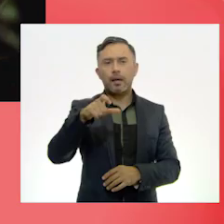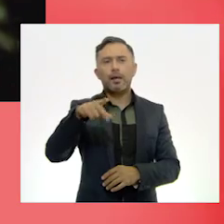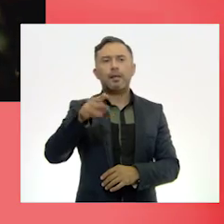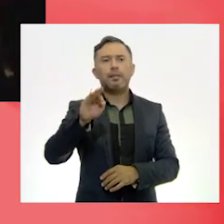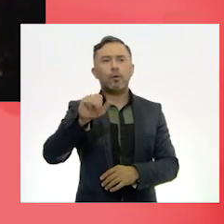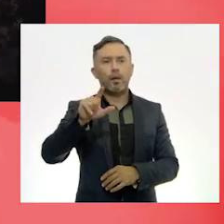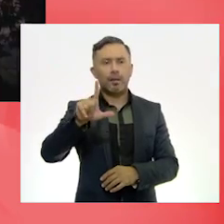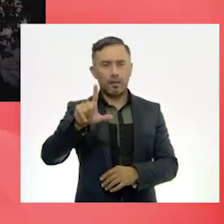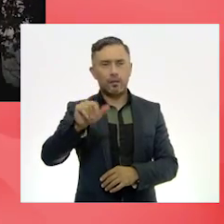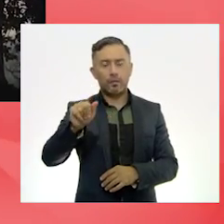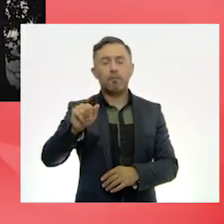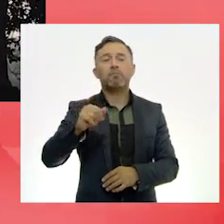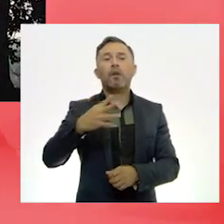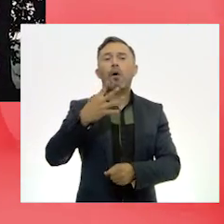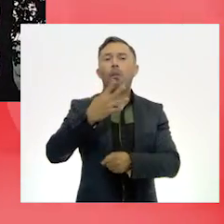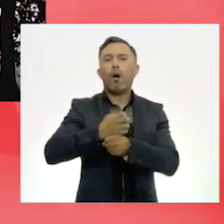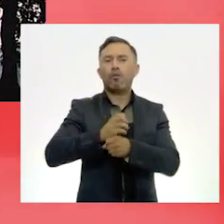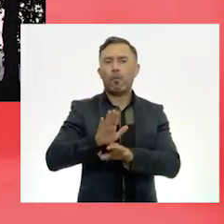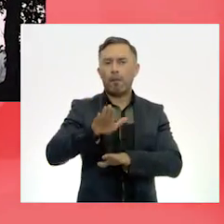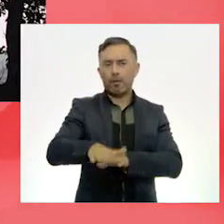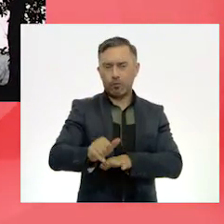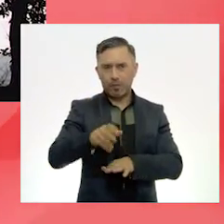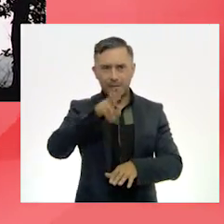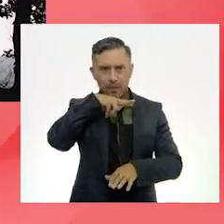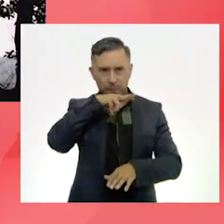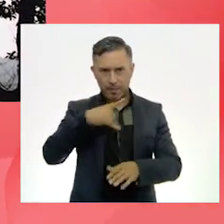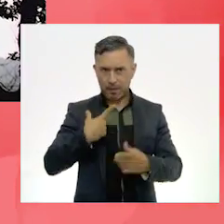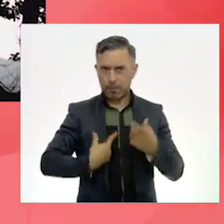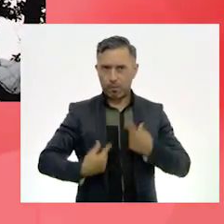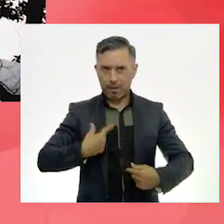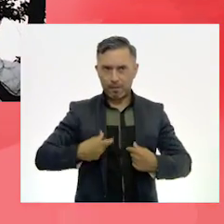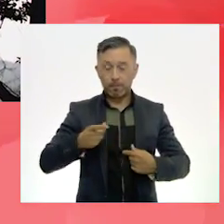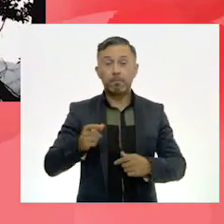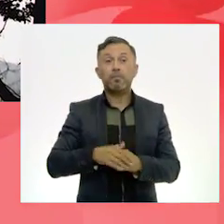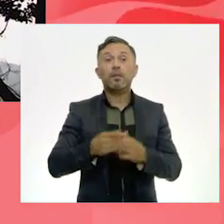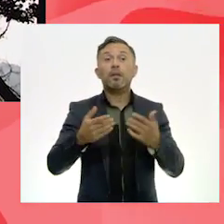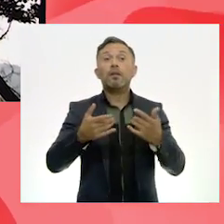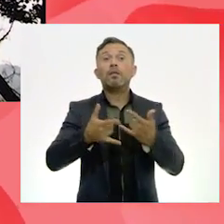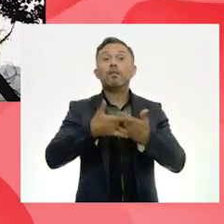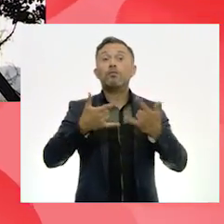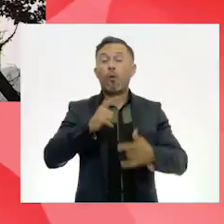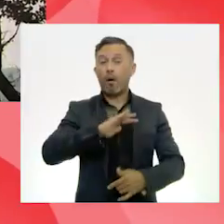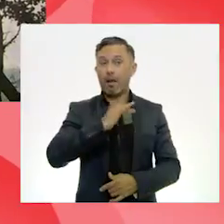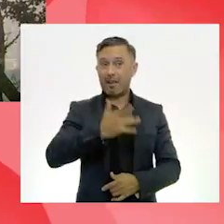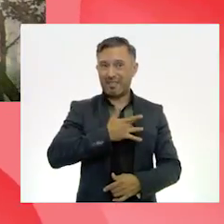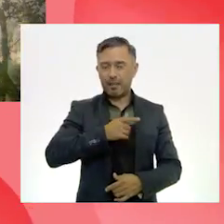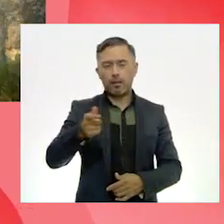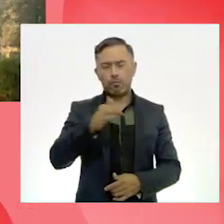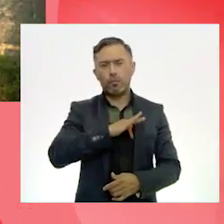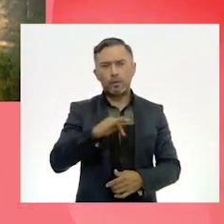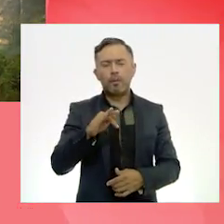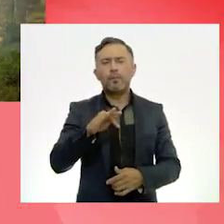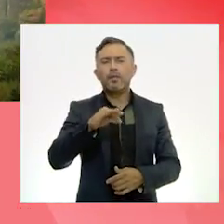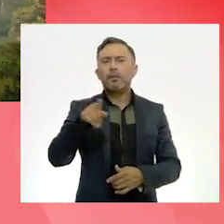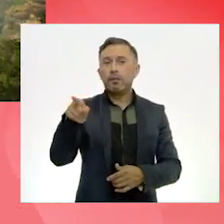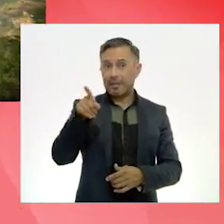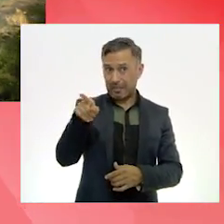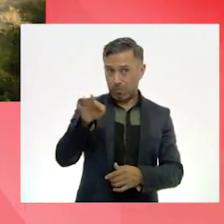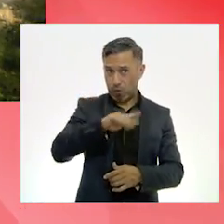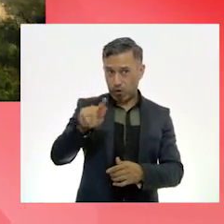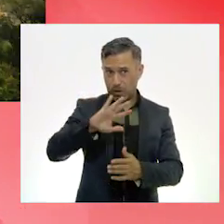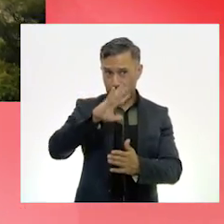paso de la serpiente emplumada. Según la leyenda, Seacatl Topitzin Quetzalcóatl no murió en el